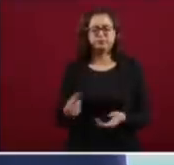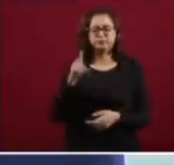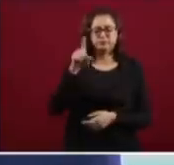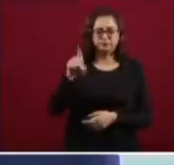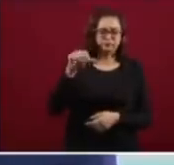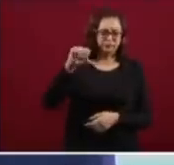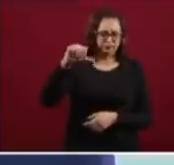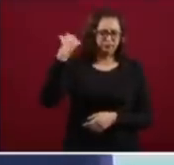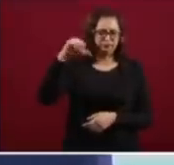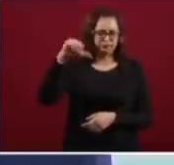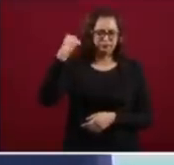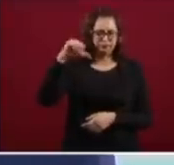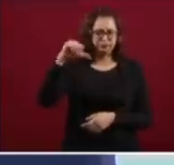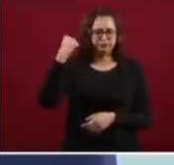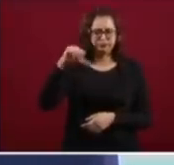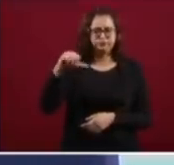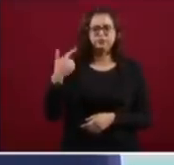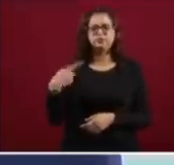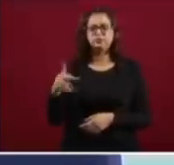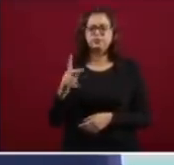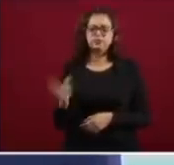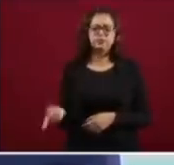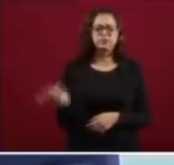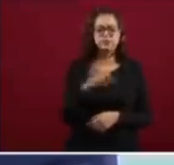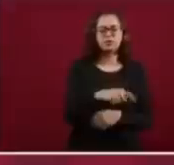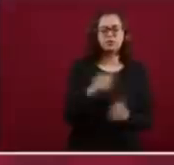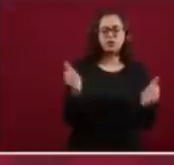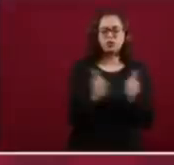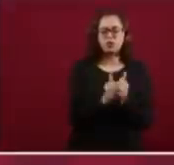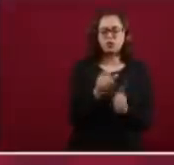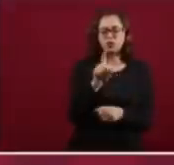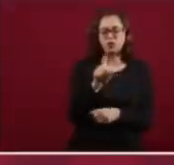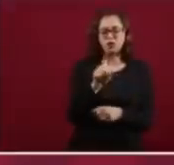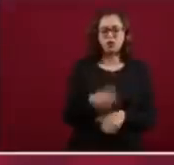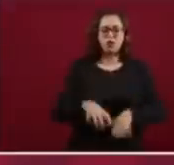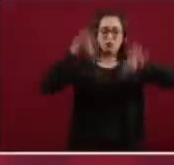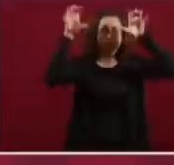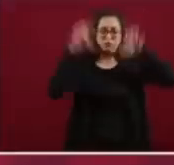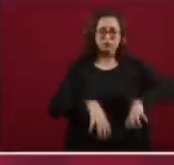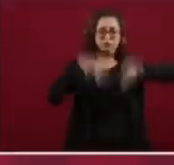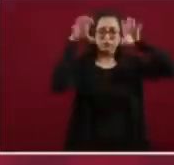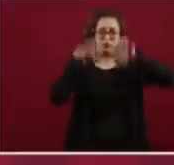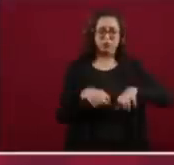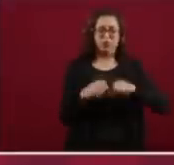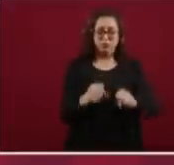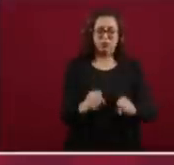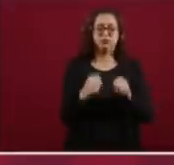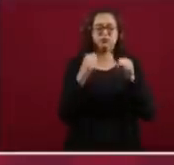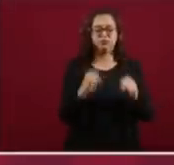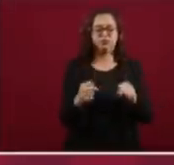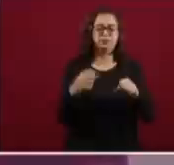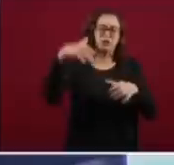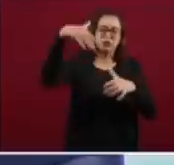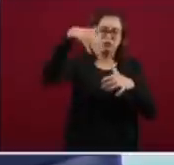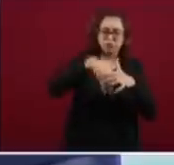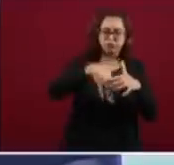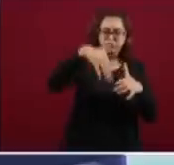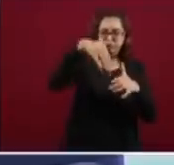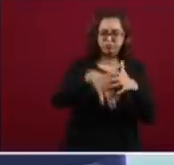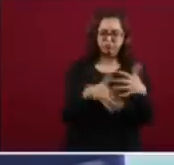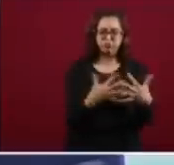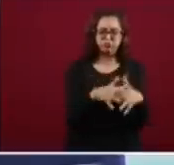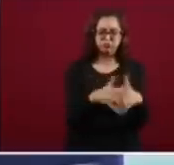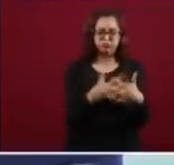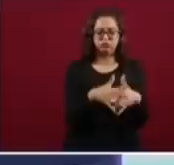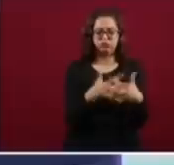acapulco esto sucede por falta de mantenimiento llueve fuerte no tienen mantenimiento los tanques se filtra el agua y lo